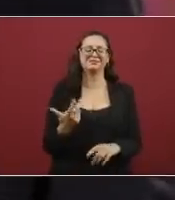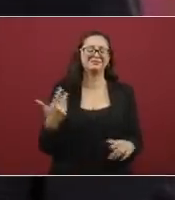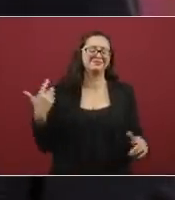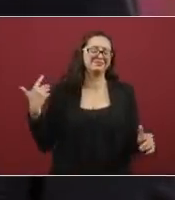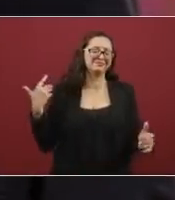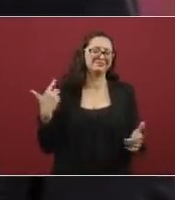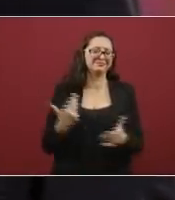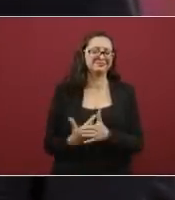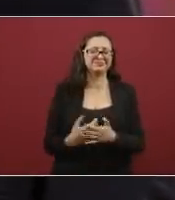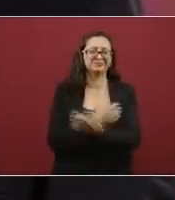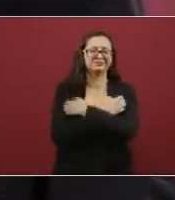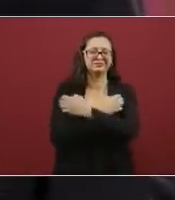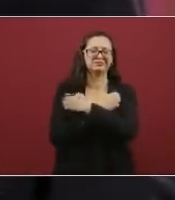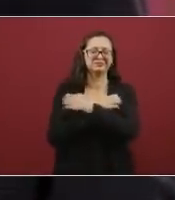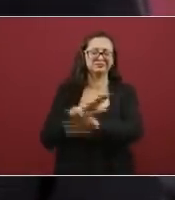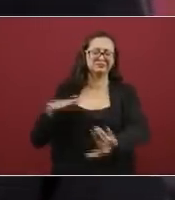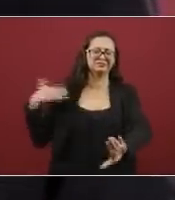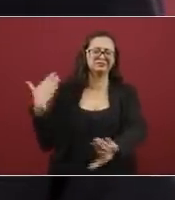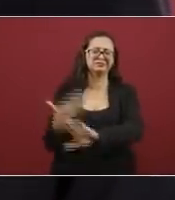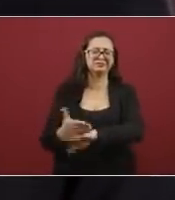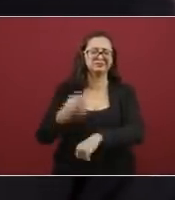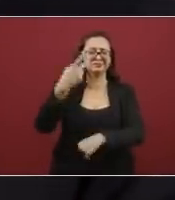perjudicó la educación.